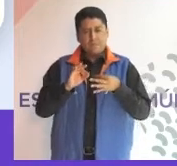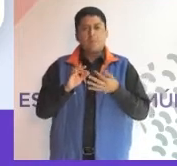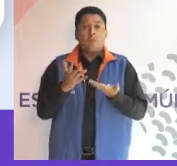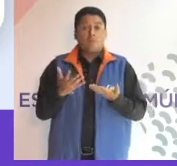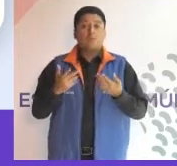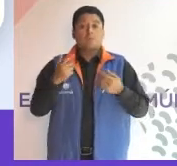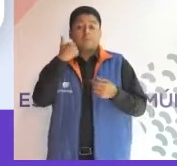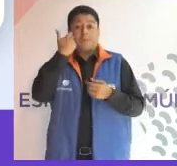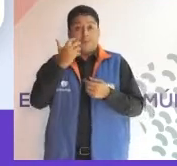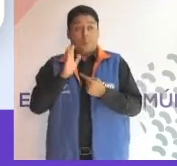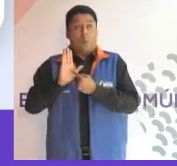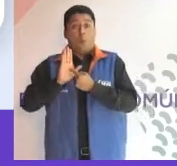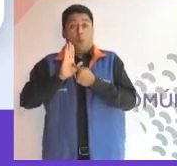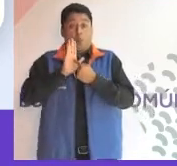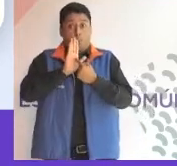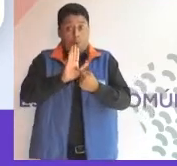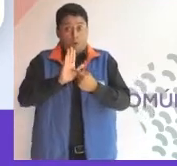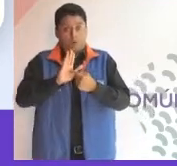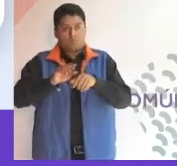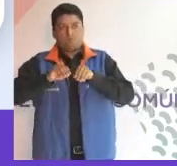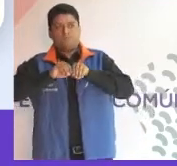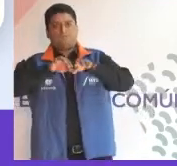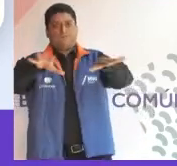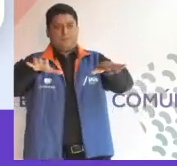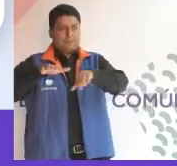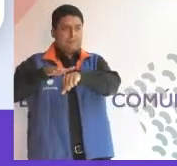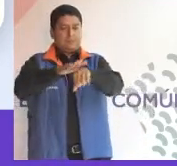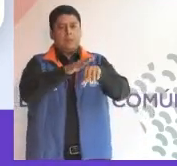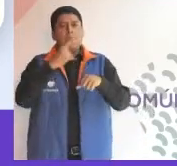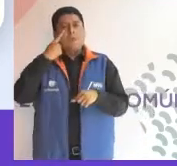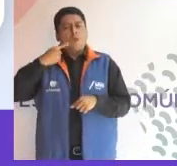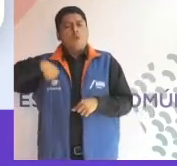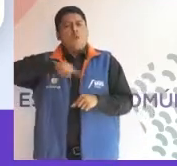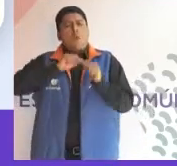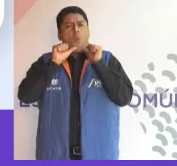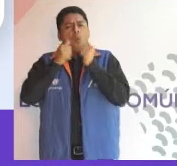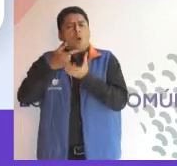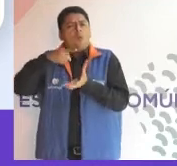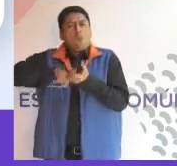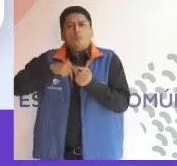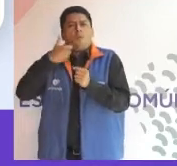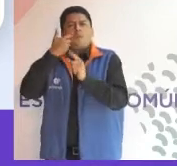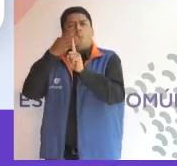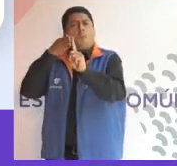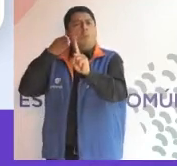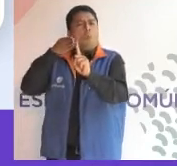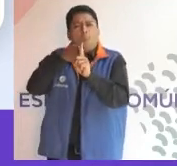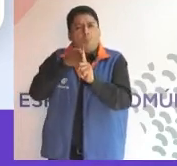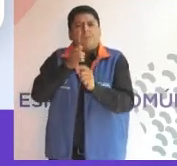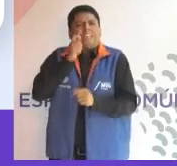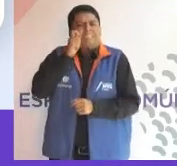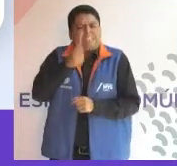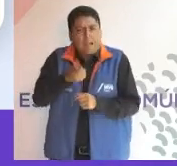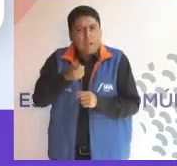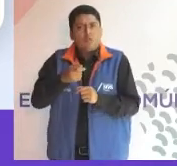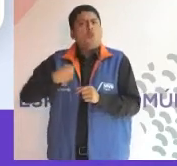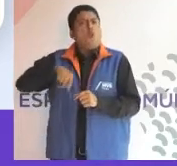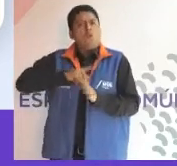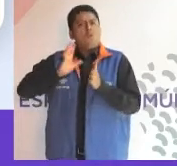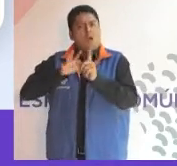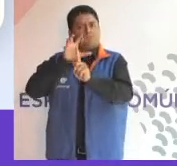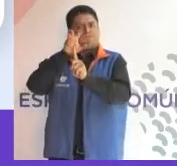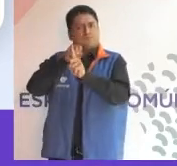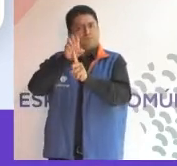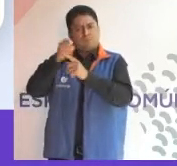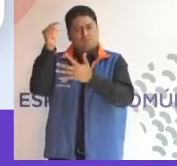adecuada, de los propósitos de la organización y de los logros. Cuando nosotros nacemos